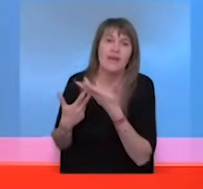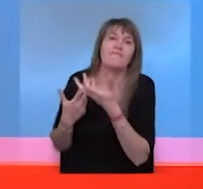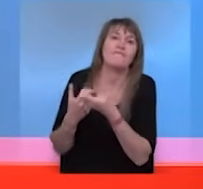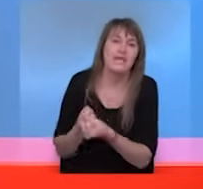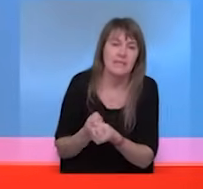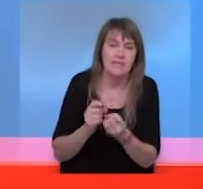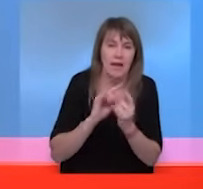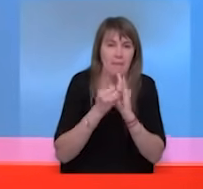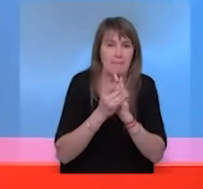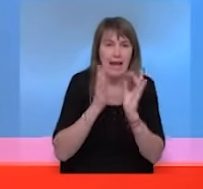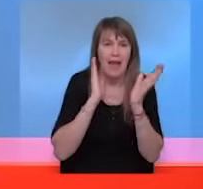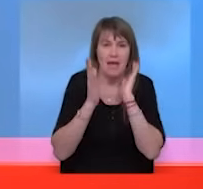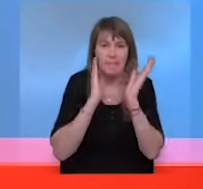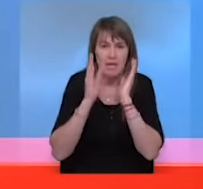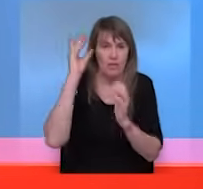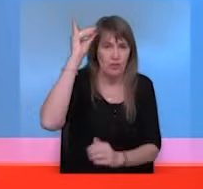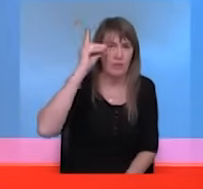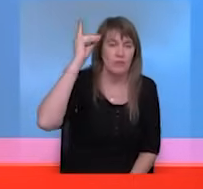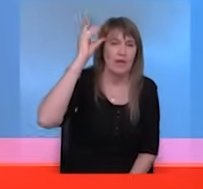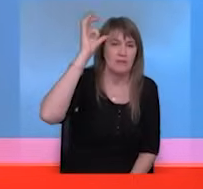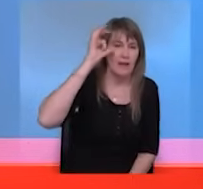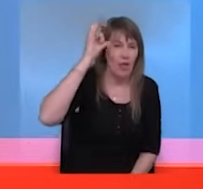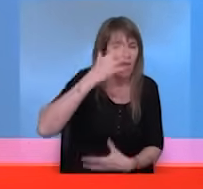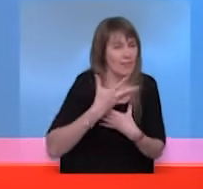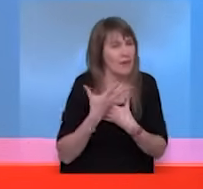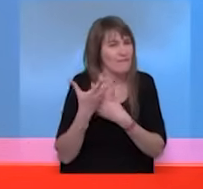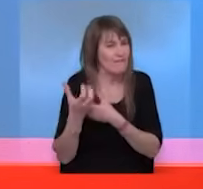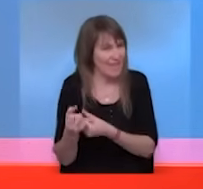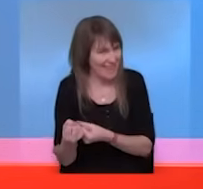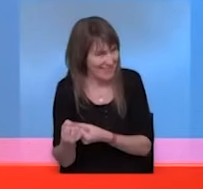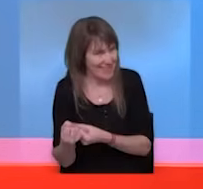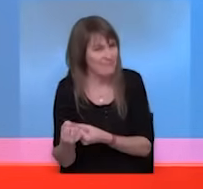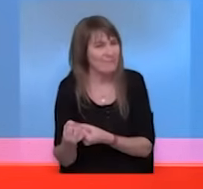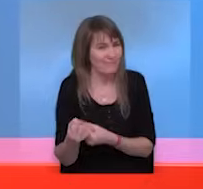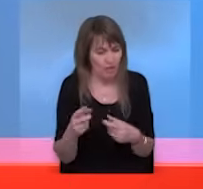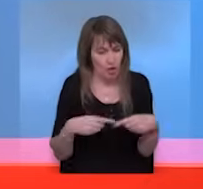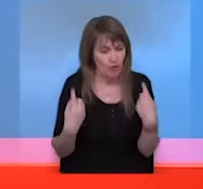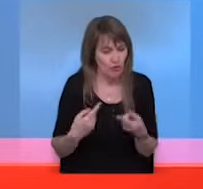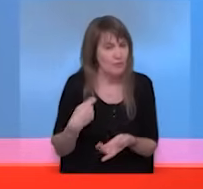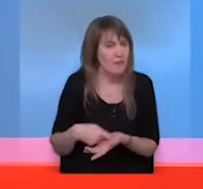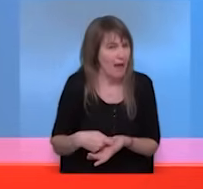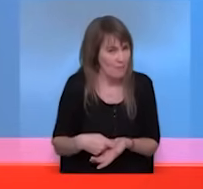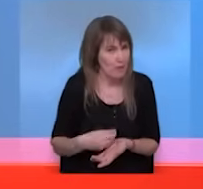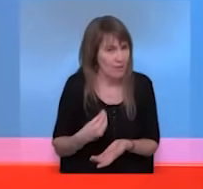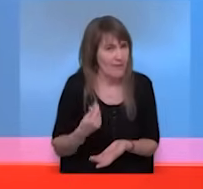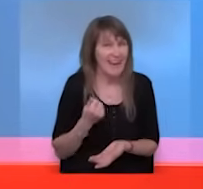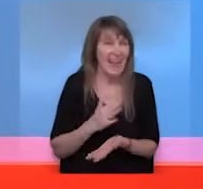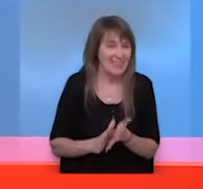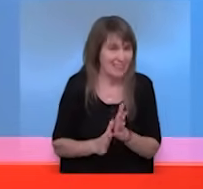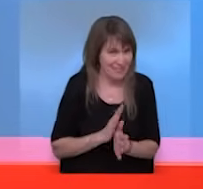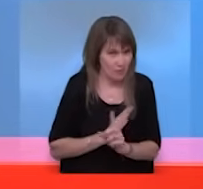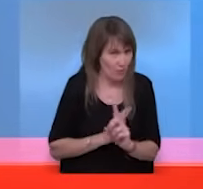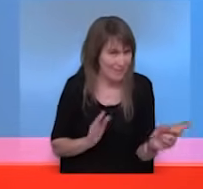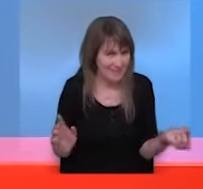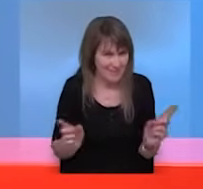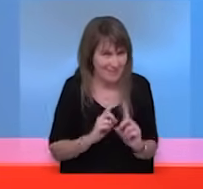parlamento de los intereses de los privados a Costa de todos nosotros no es gratis entonces